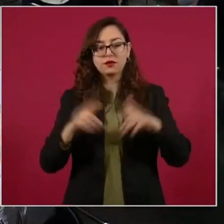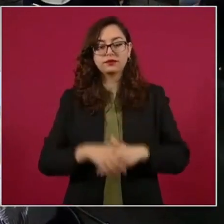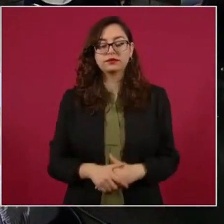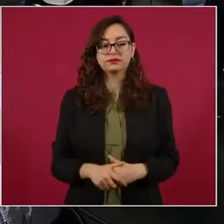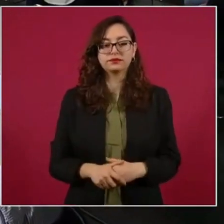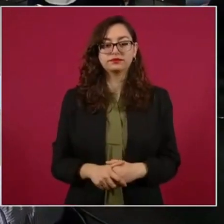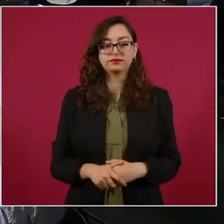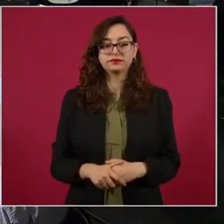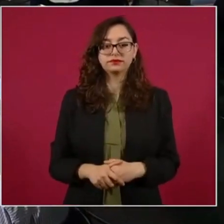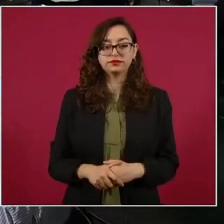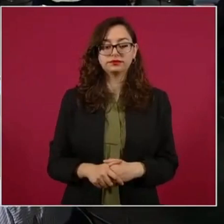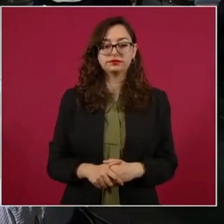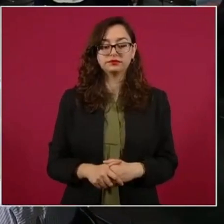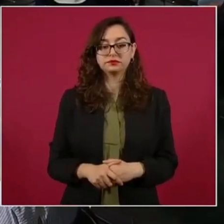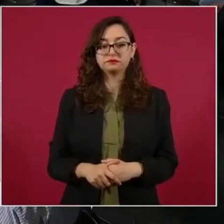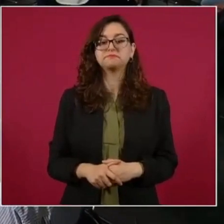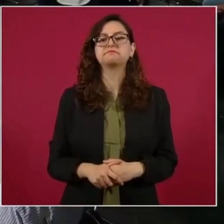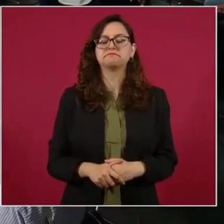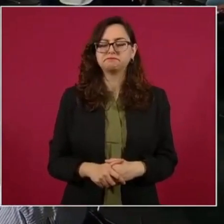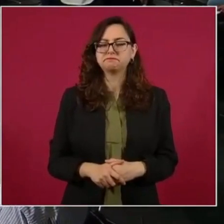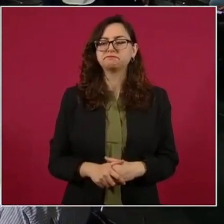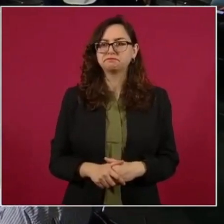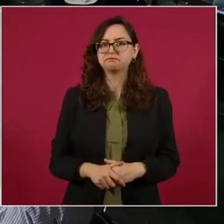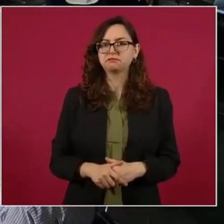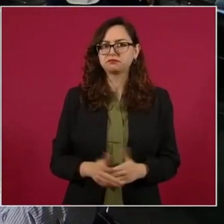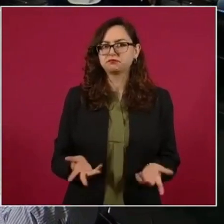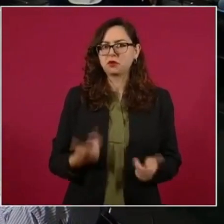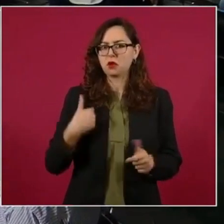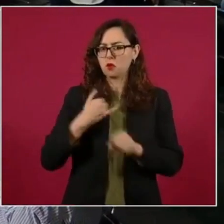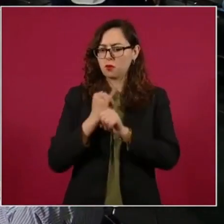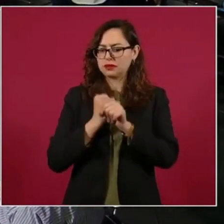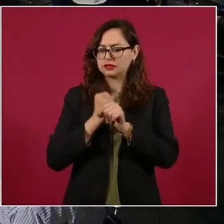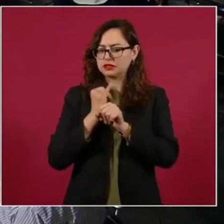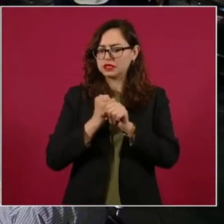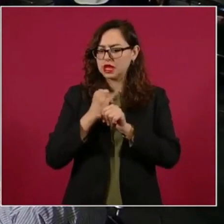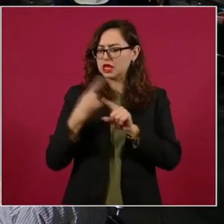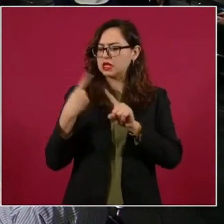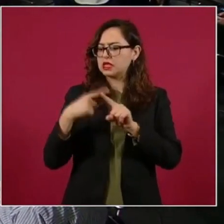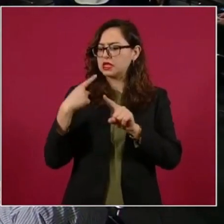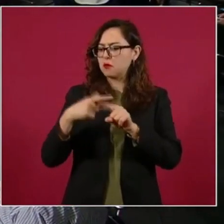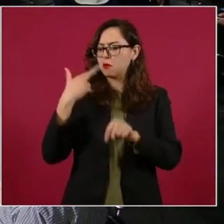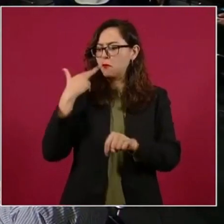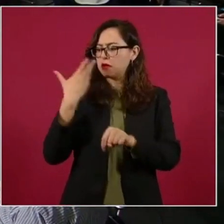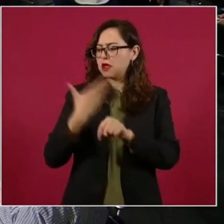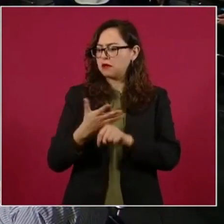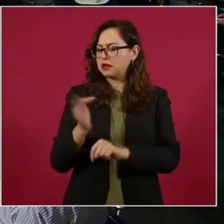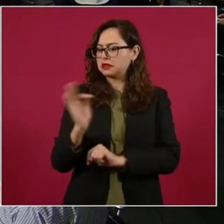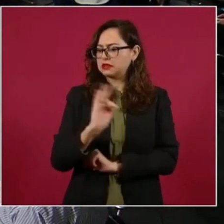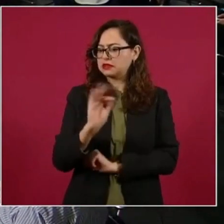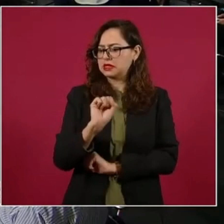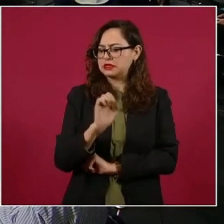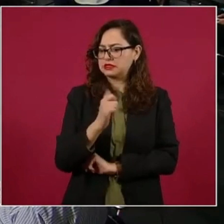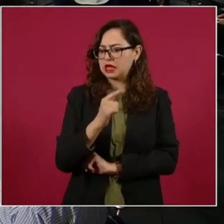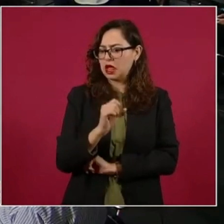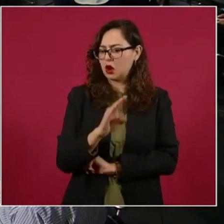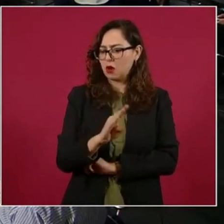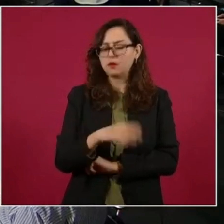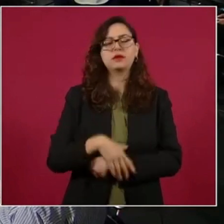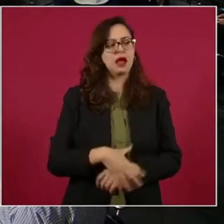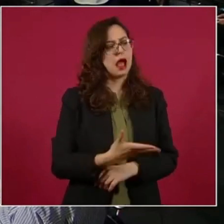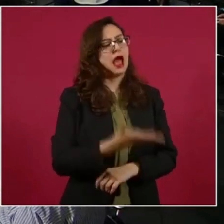Pues hay que ver a quién corresponde el trámite. Debe ser Gobernación. Era con Gobernación